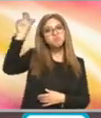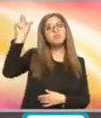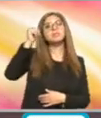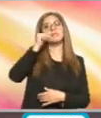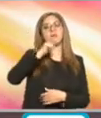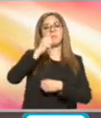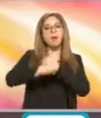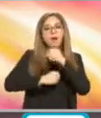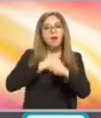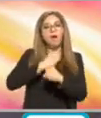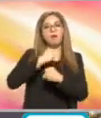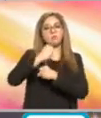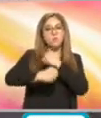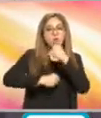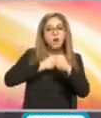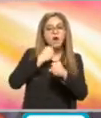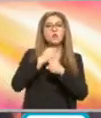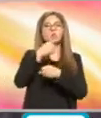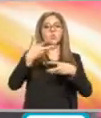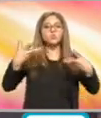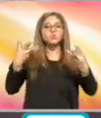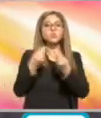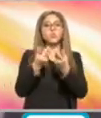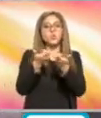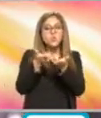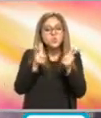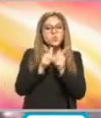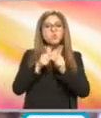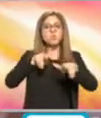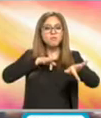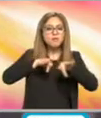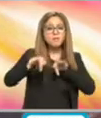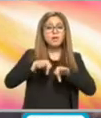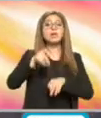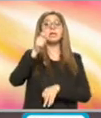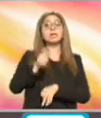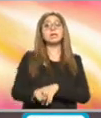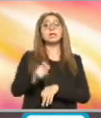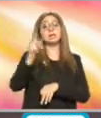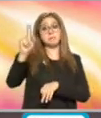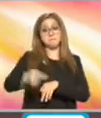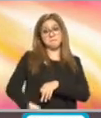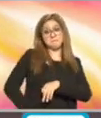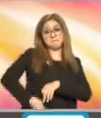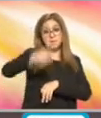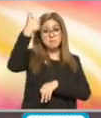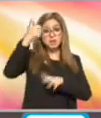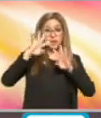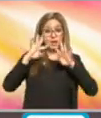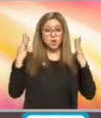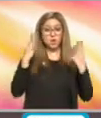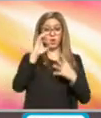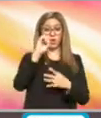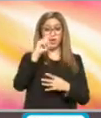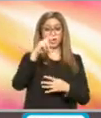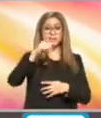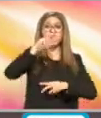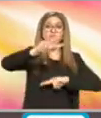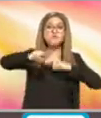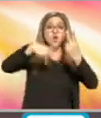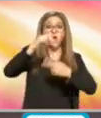año con año tienen y que siguen trabajando, y hay que reconocer que fue la primera orquesta en ir al extranjero, o